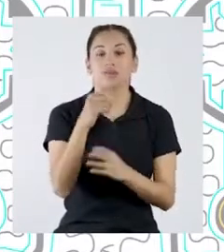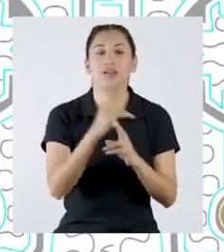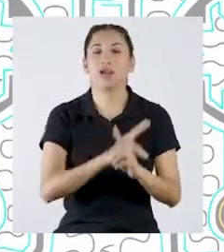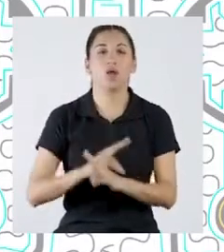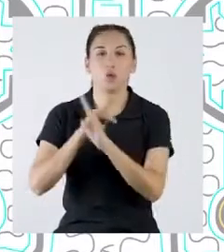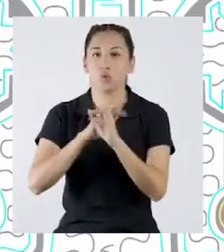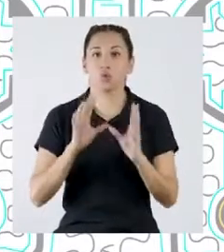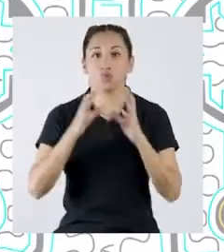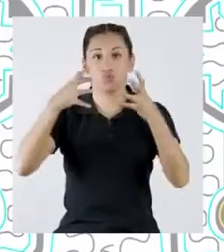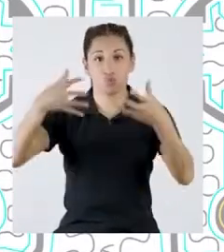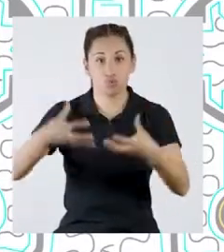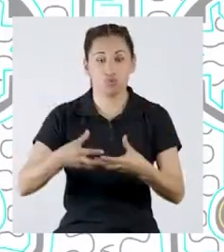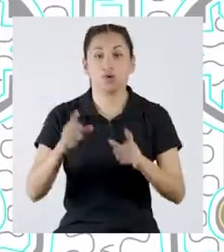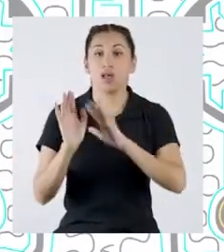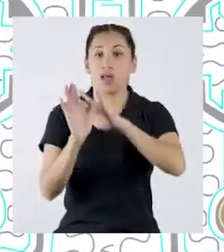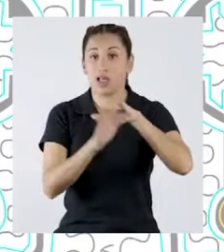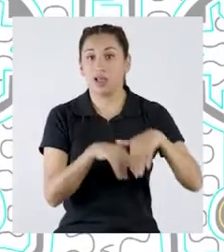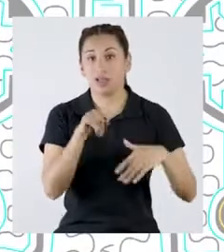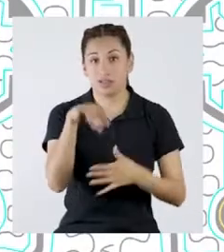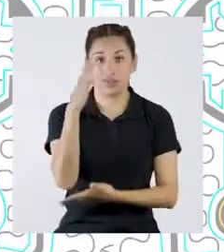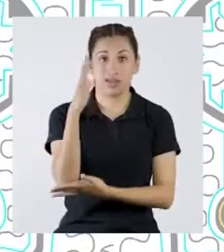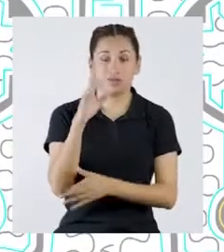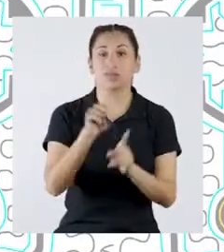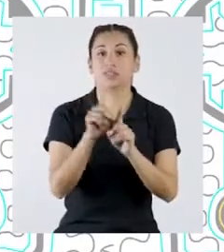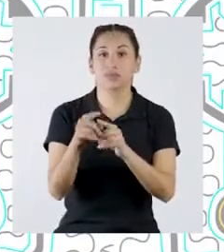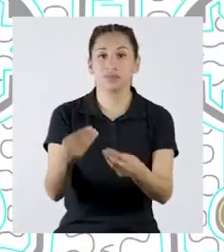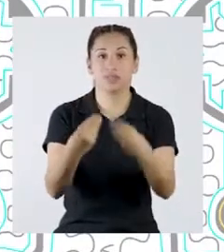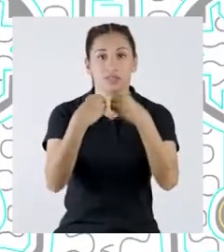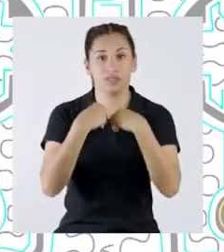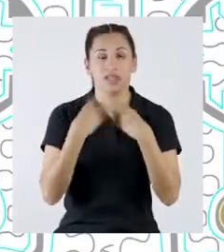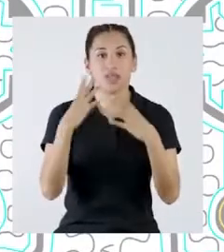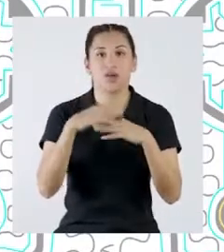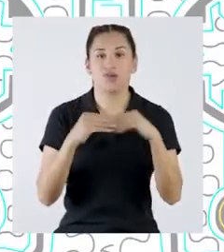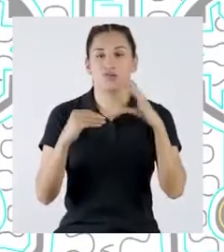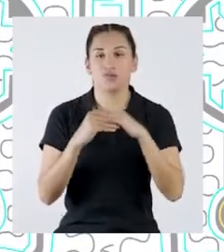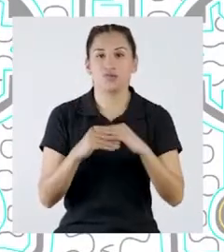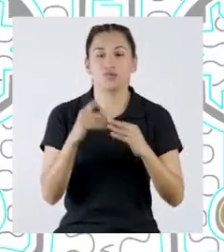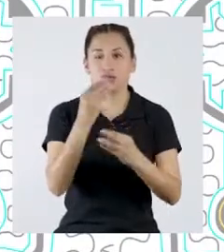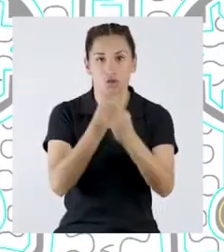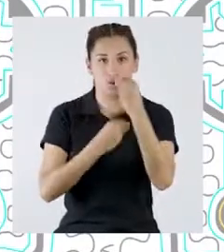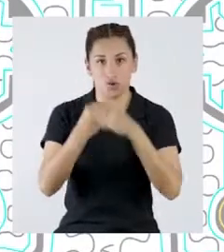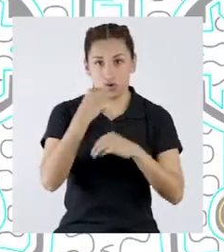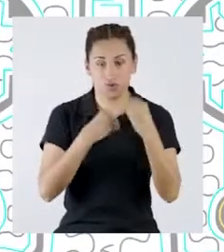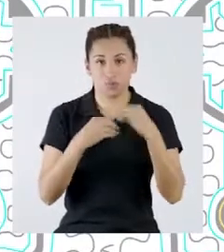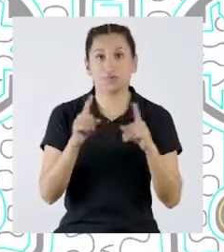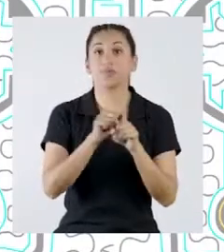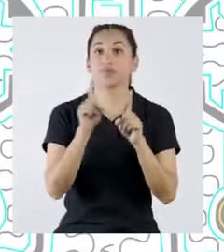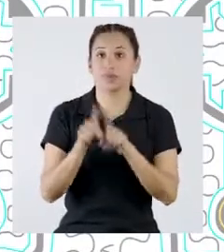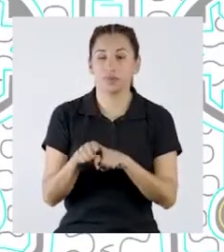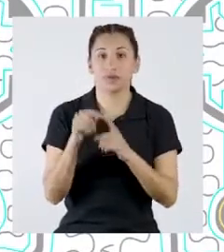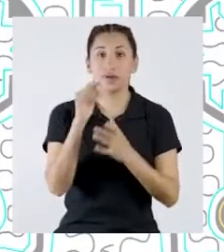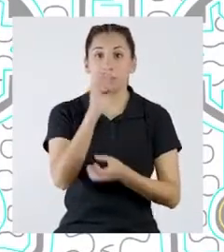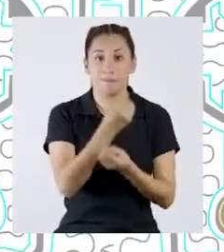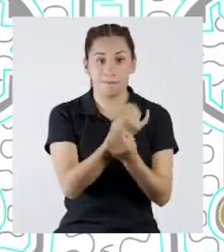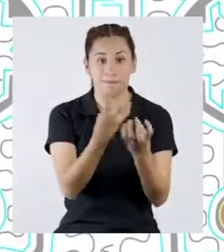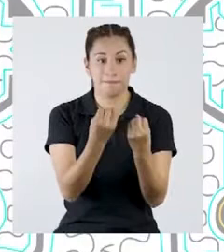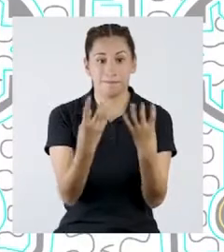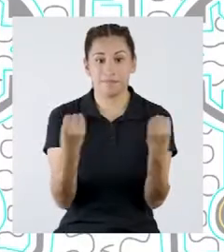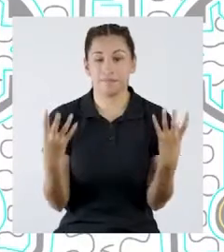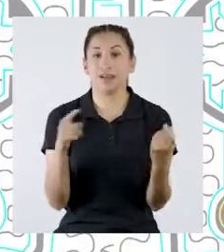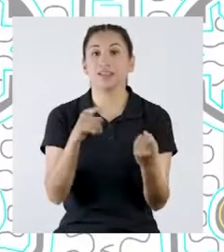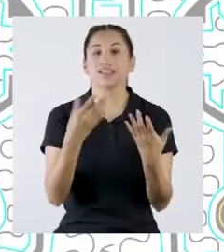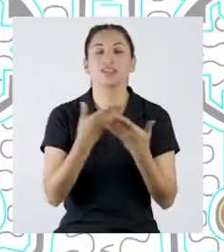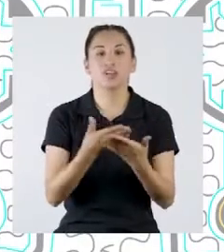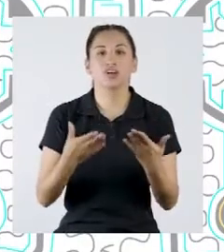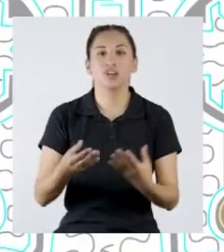planeta. Además, esos árboles también nos pueden ayudar al proveernos frutas para nuestro consumo y las plantas para obtener